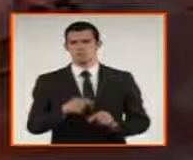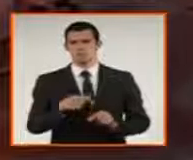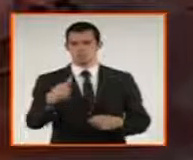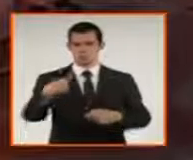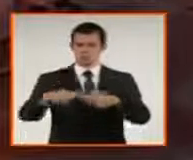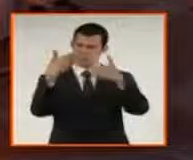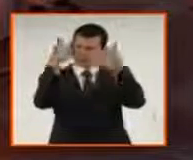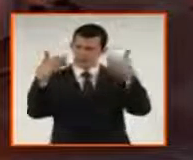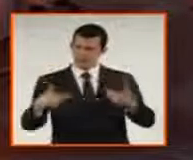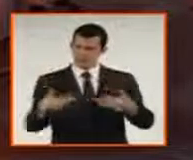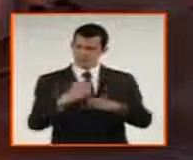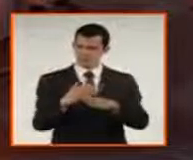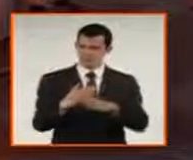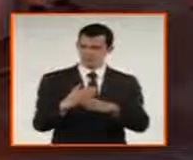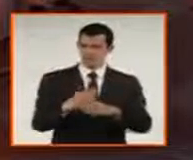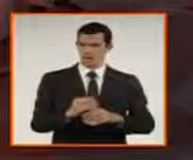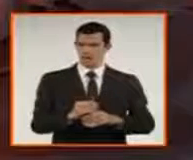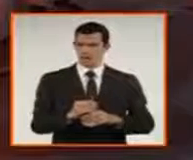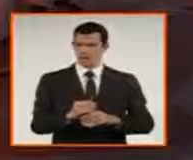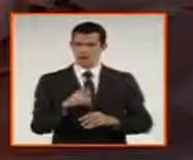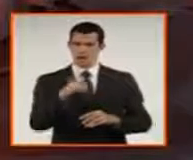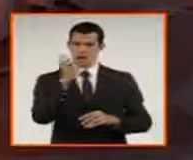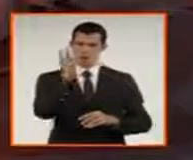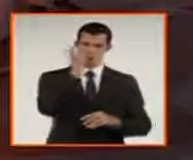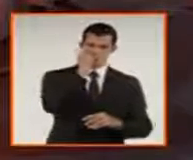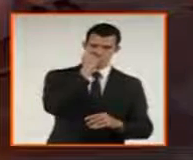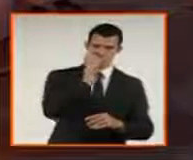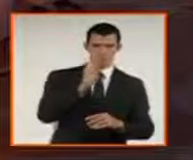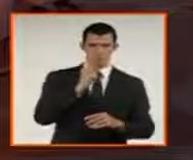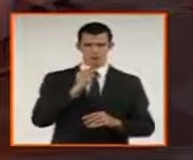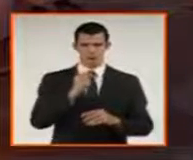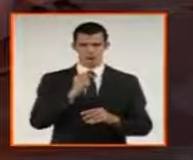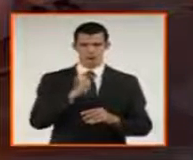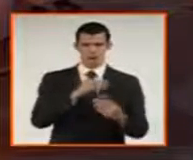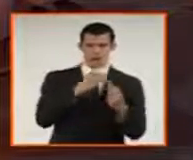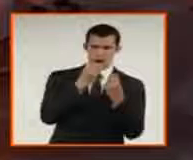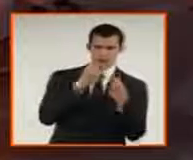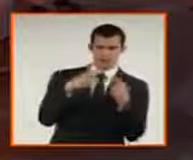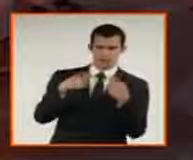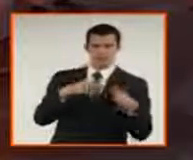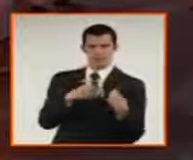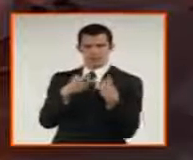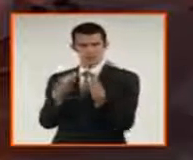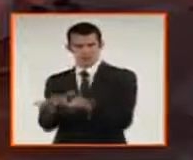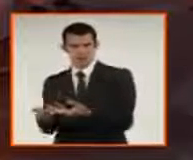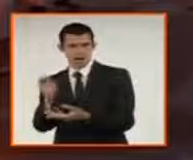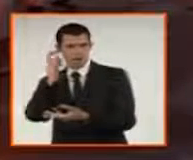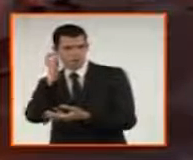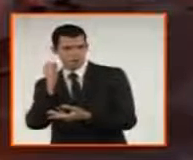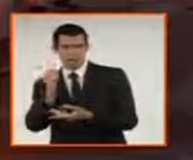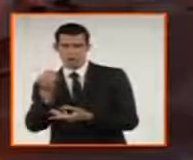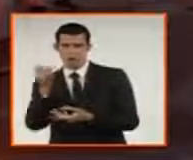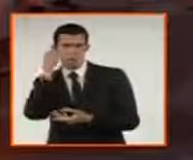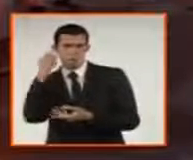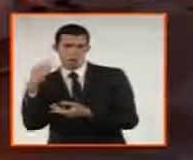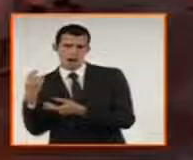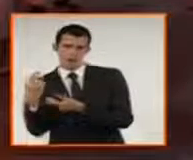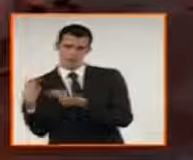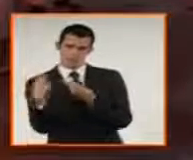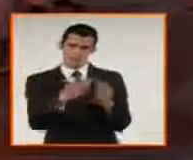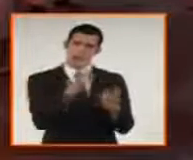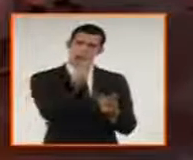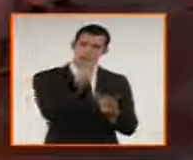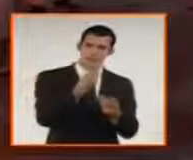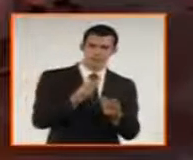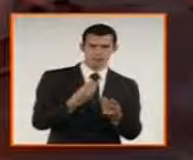cónyuges. Sí. Es decir, tanta responsabilidad tiene mi compañero con el alimento mío como yo con el alimento de